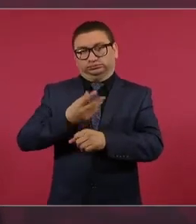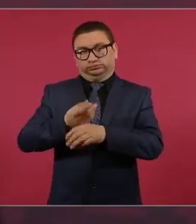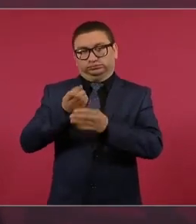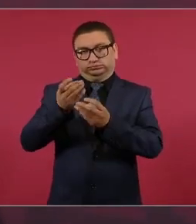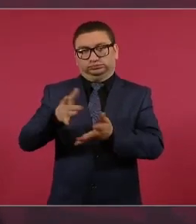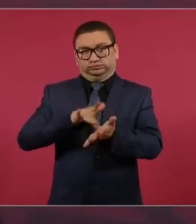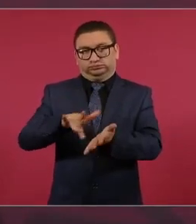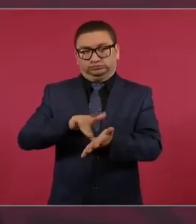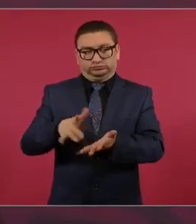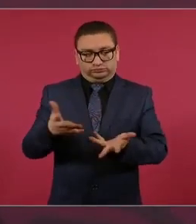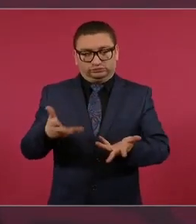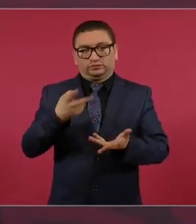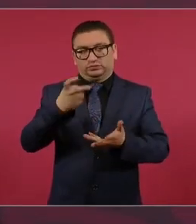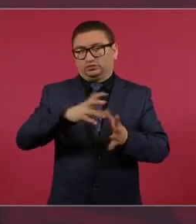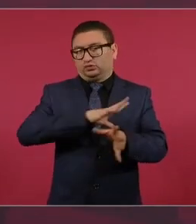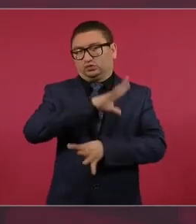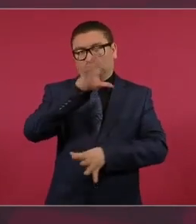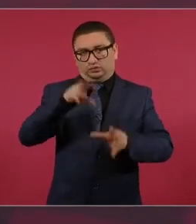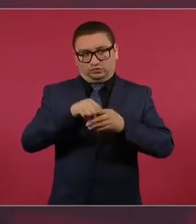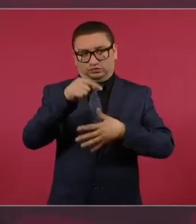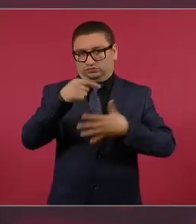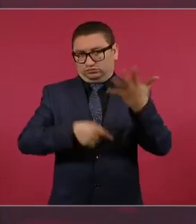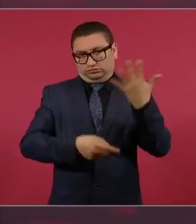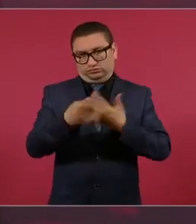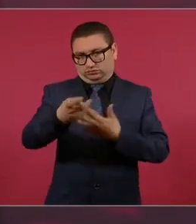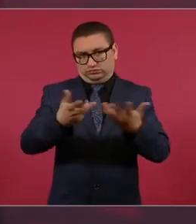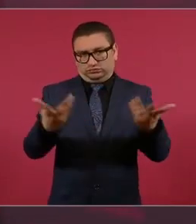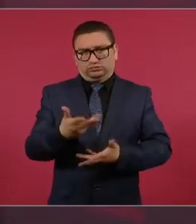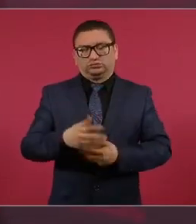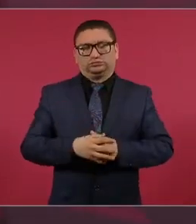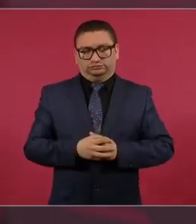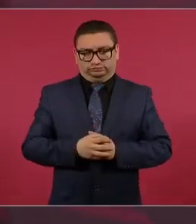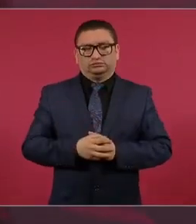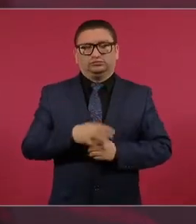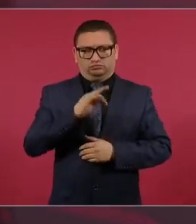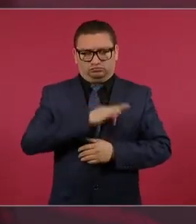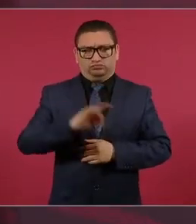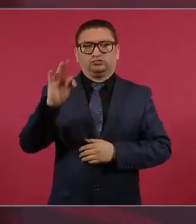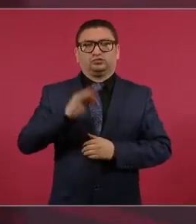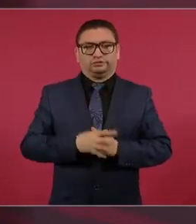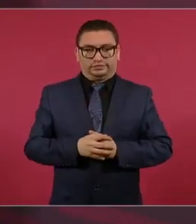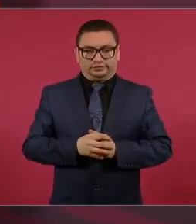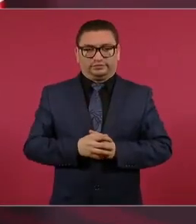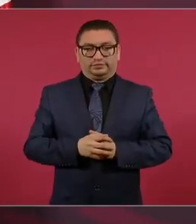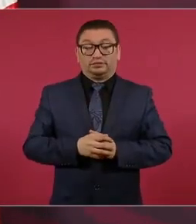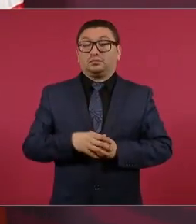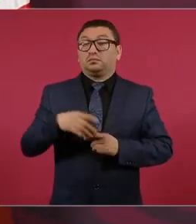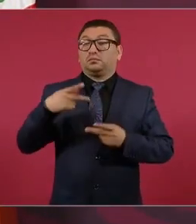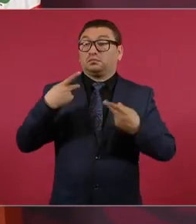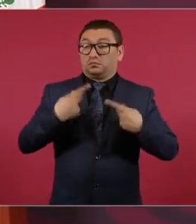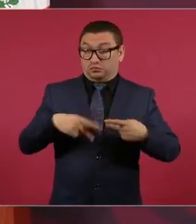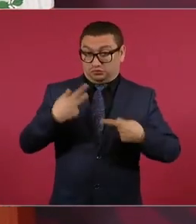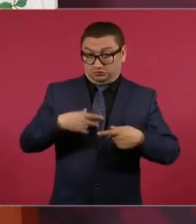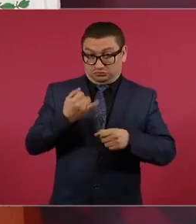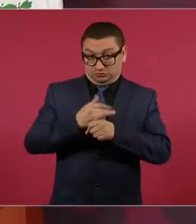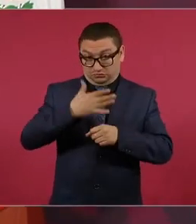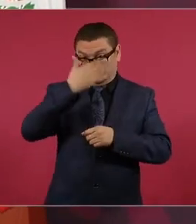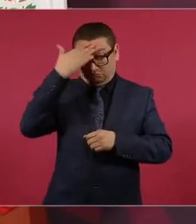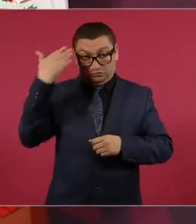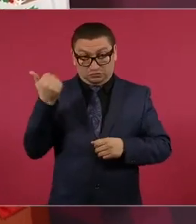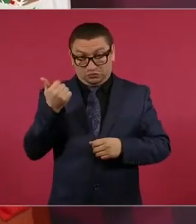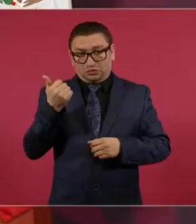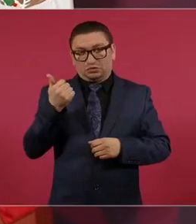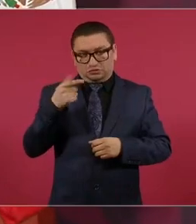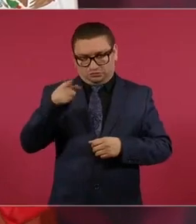daños todo eso este se puede hacer y el que es inocente